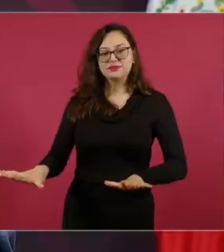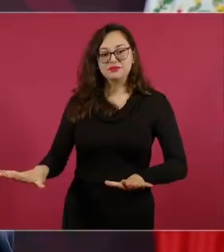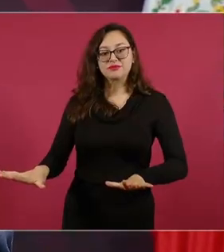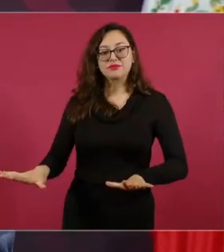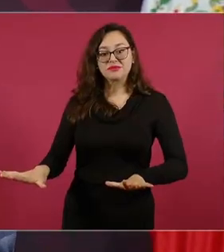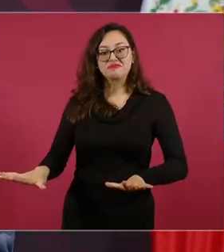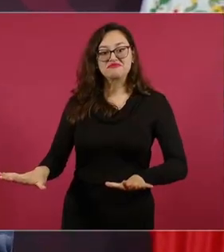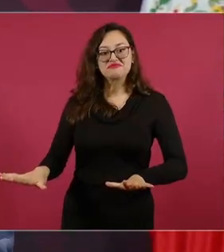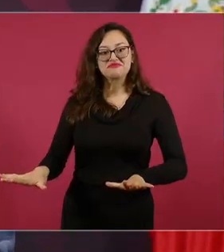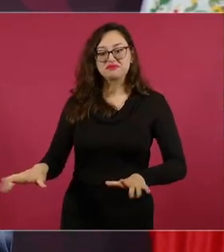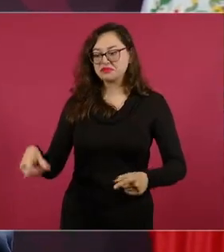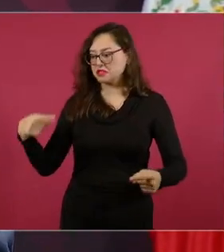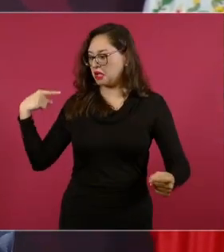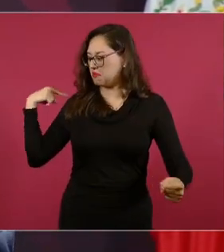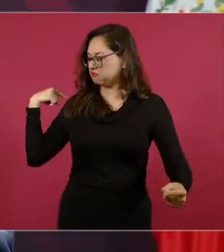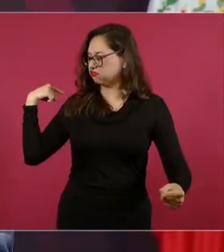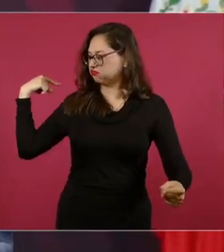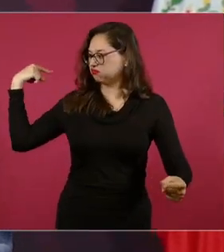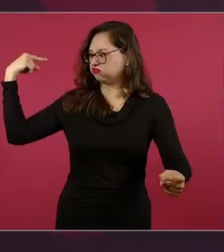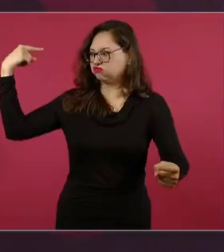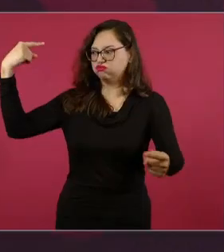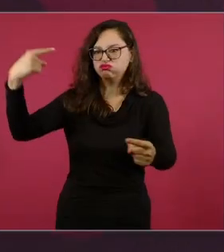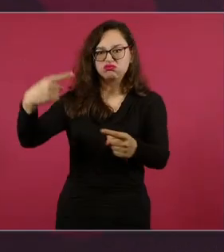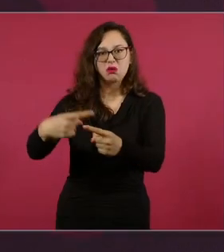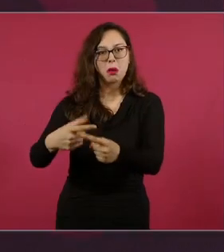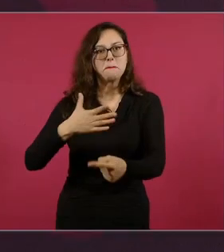no se ha roto un vidrio.